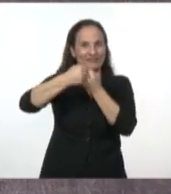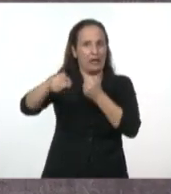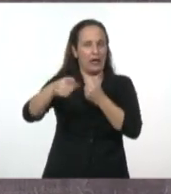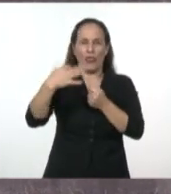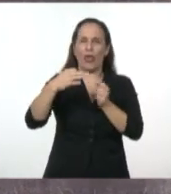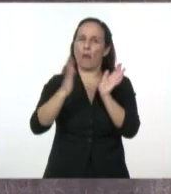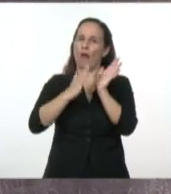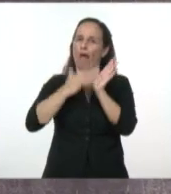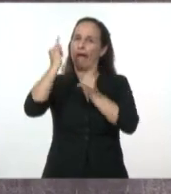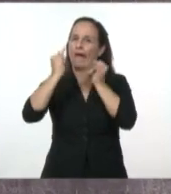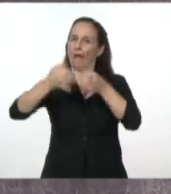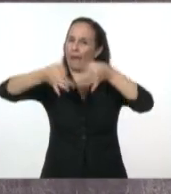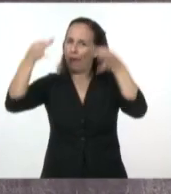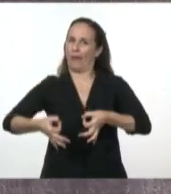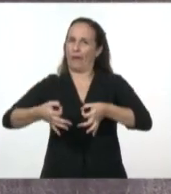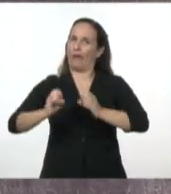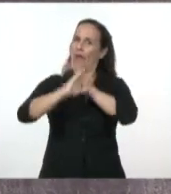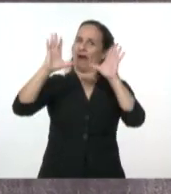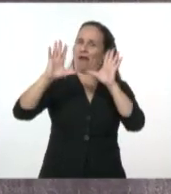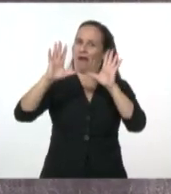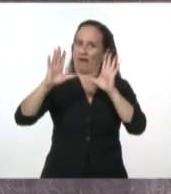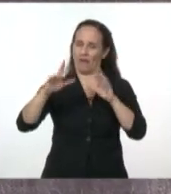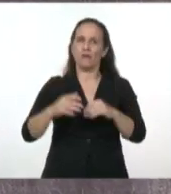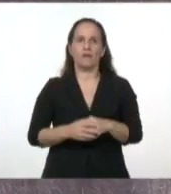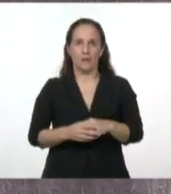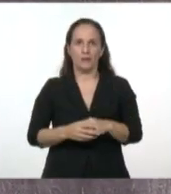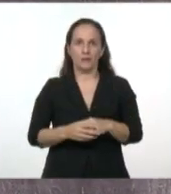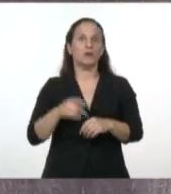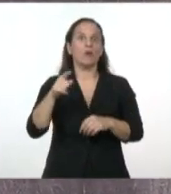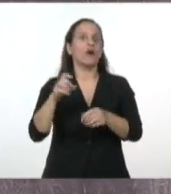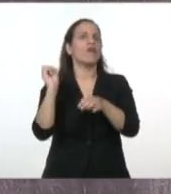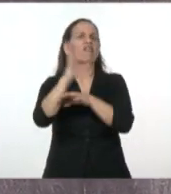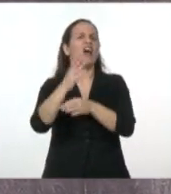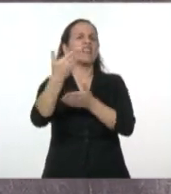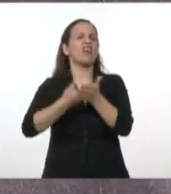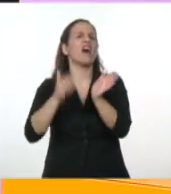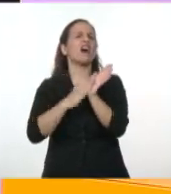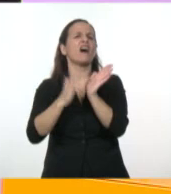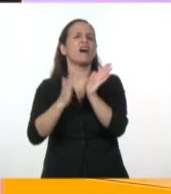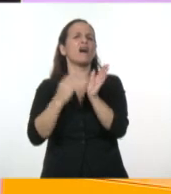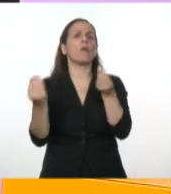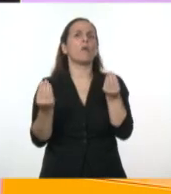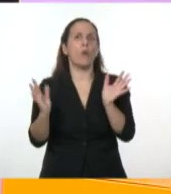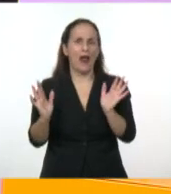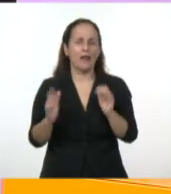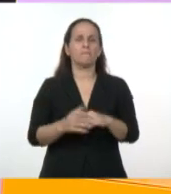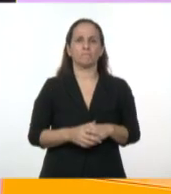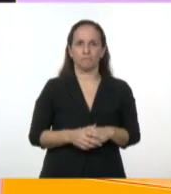sólidos. Entonces, ¿cuáles serían los argumentos que se presentan en esta carta de lectores? Bien, ellos lo que dicen